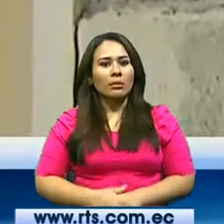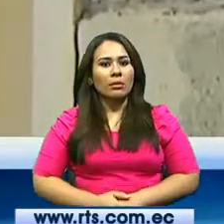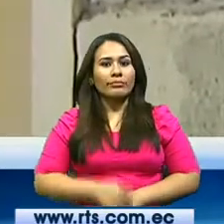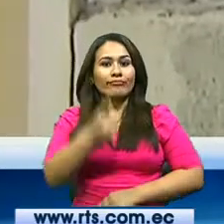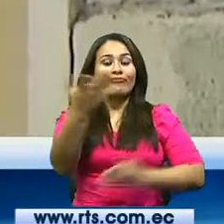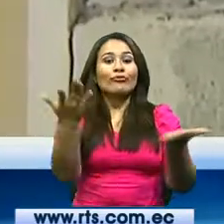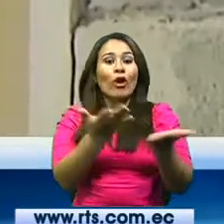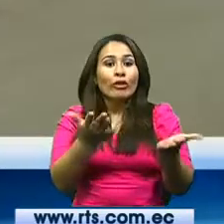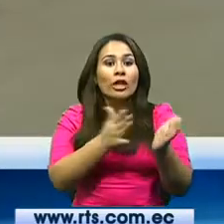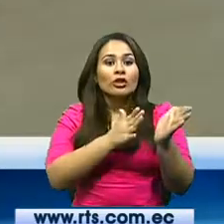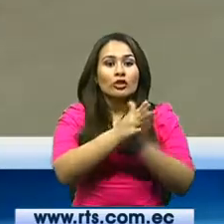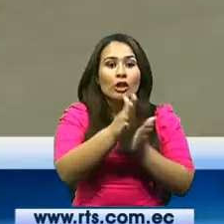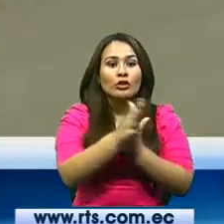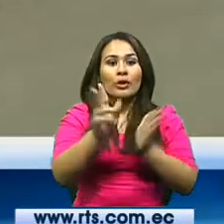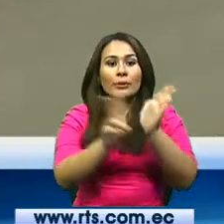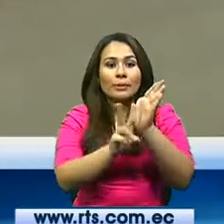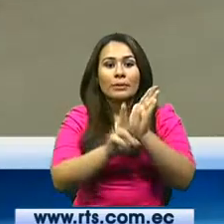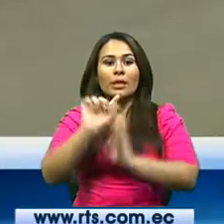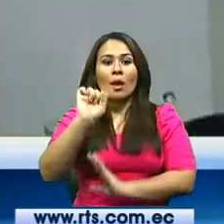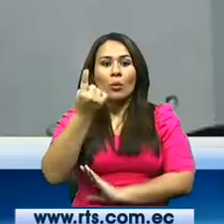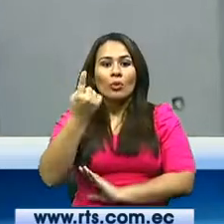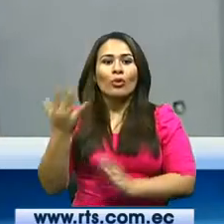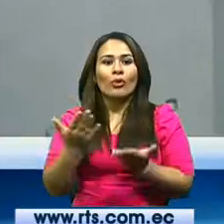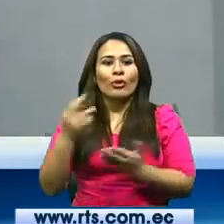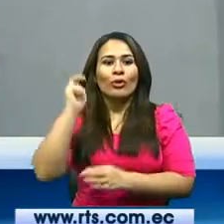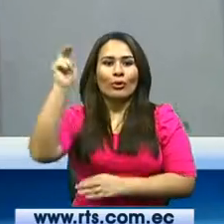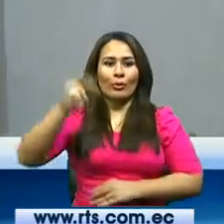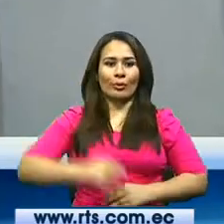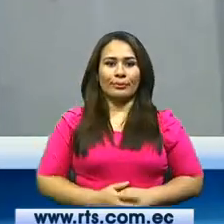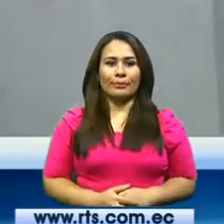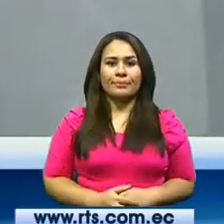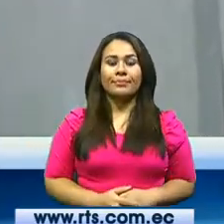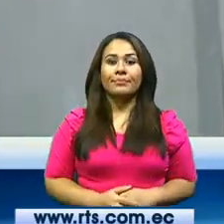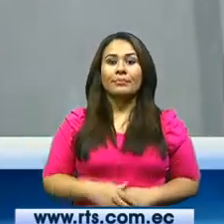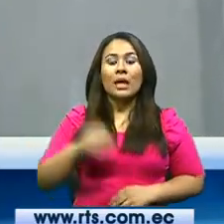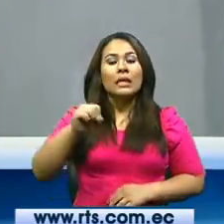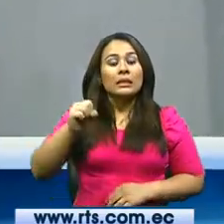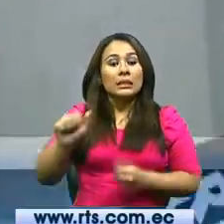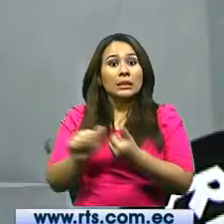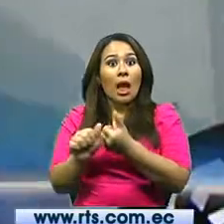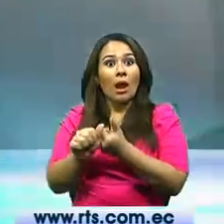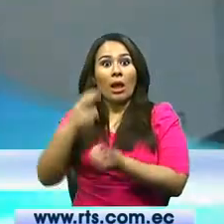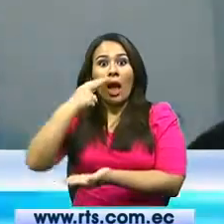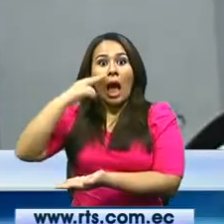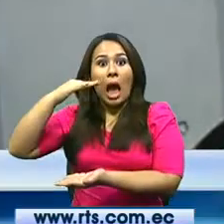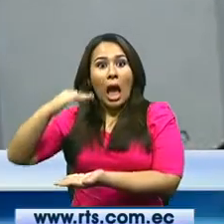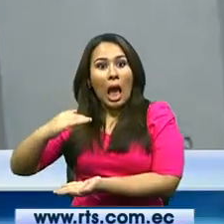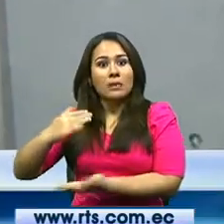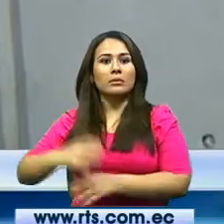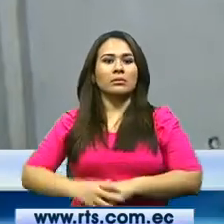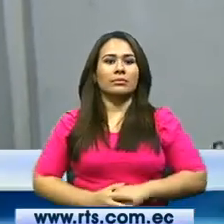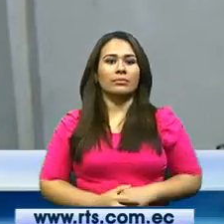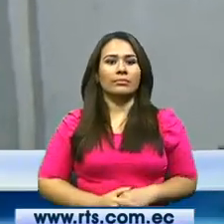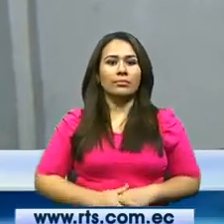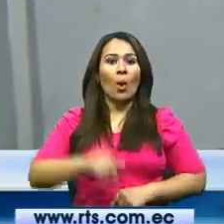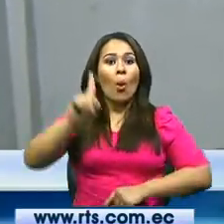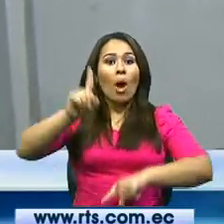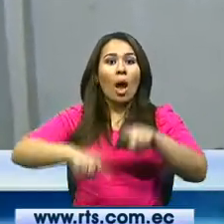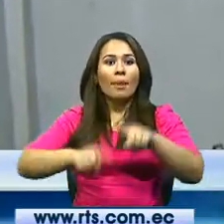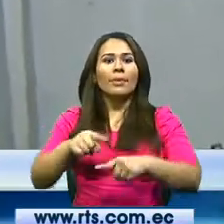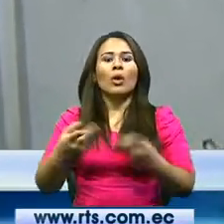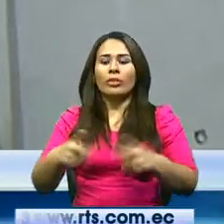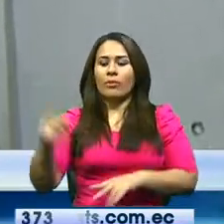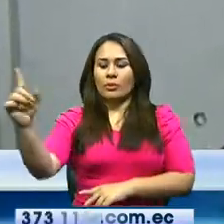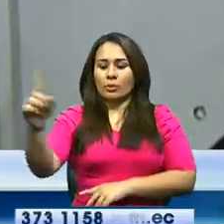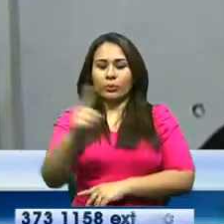evitó que la desgracia llegue a otras casas. No, que ahí estaba en la entrada del cilindro, también un amigo deja guardado